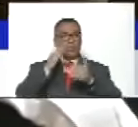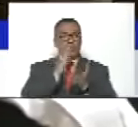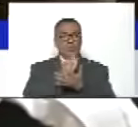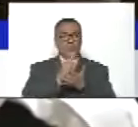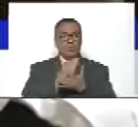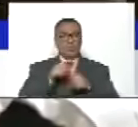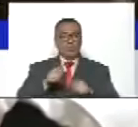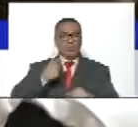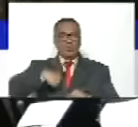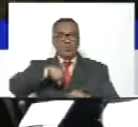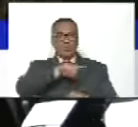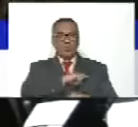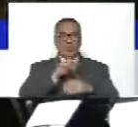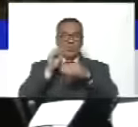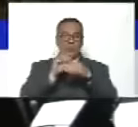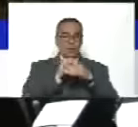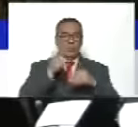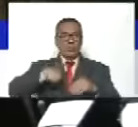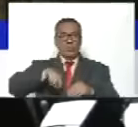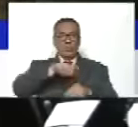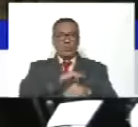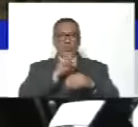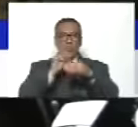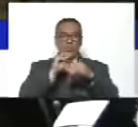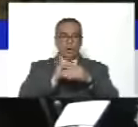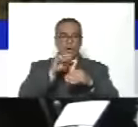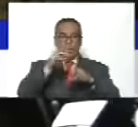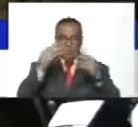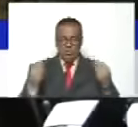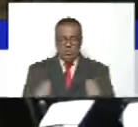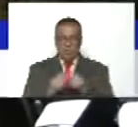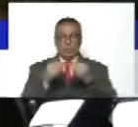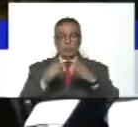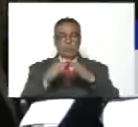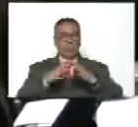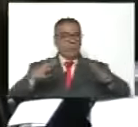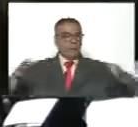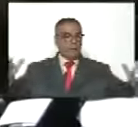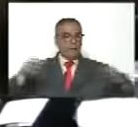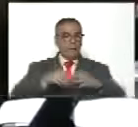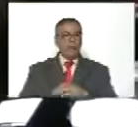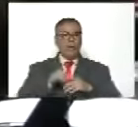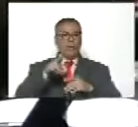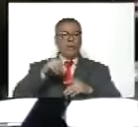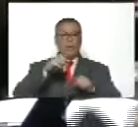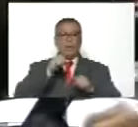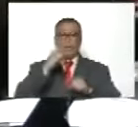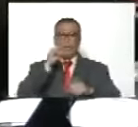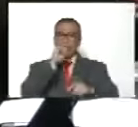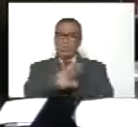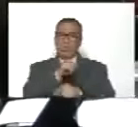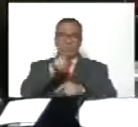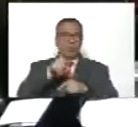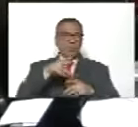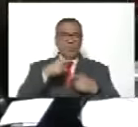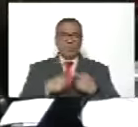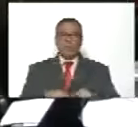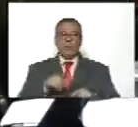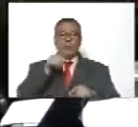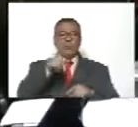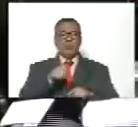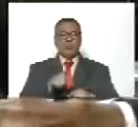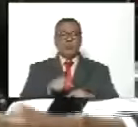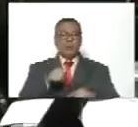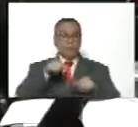permanente. Nosotros vamos a convocar y nosotras vamos a convocar a ese colectivo gigante que no se deja engañar, ese colectivo gigante que